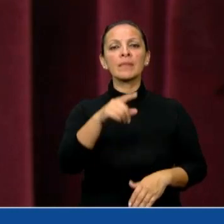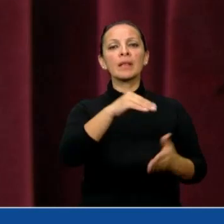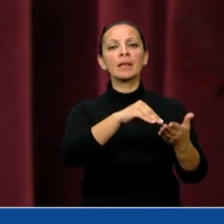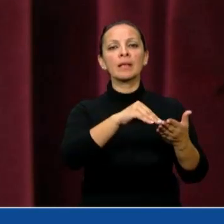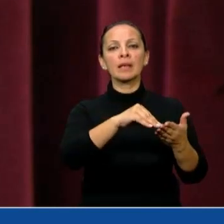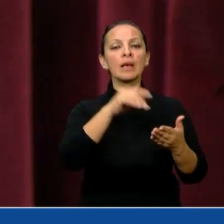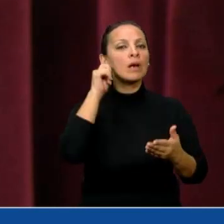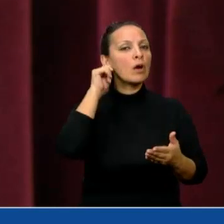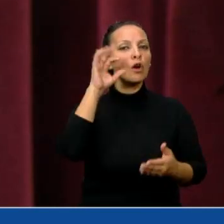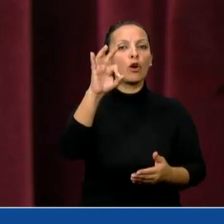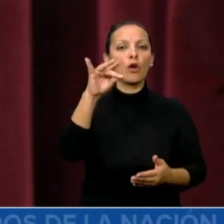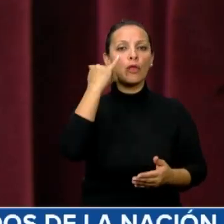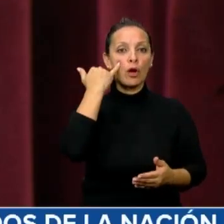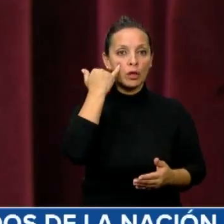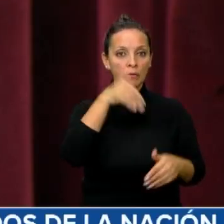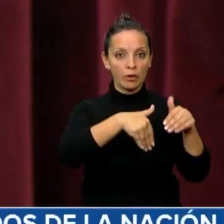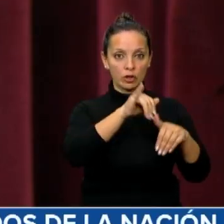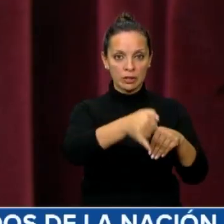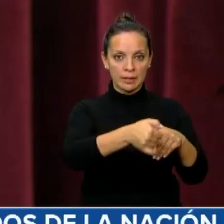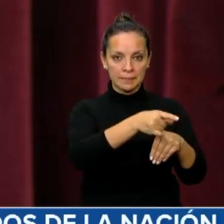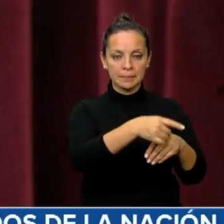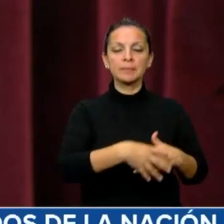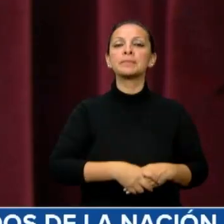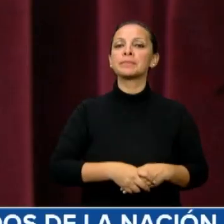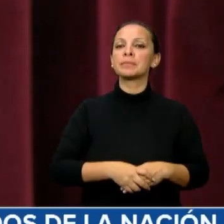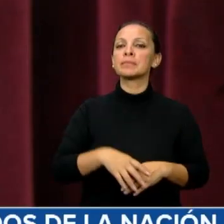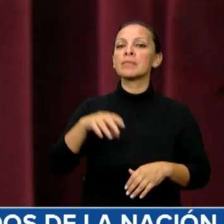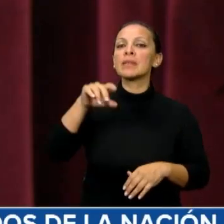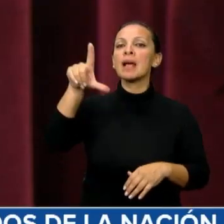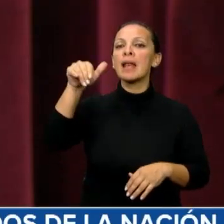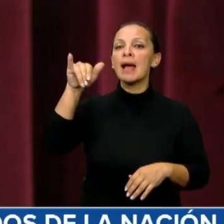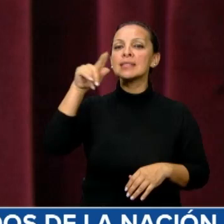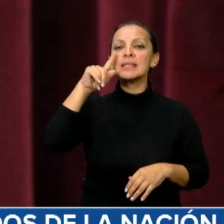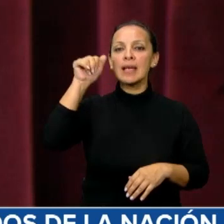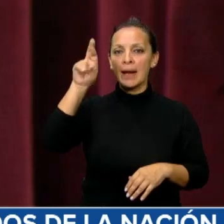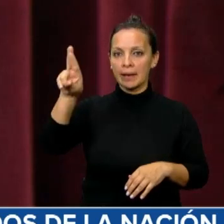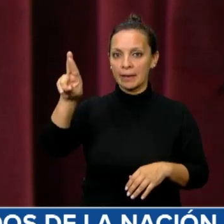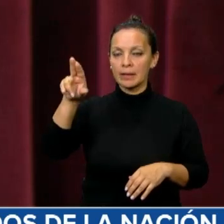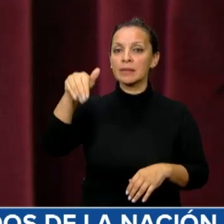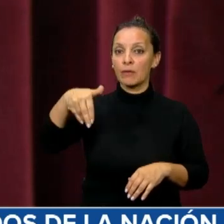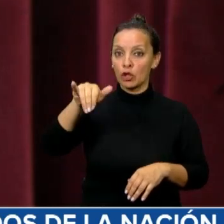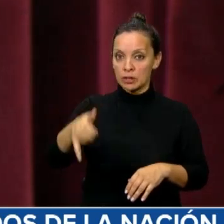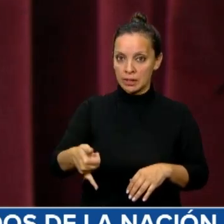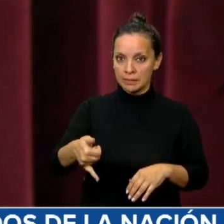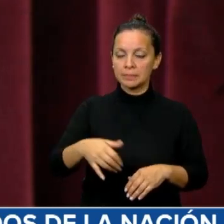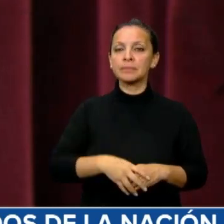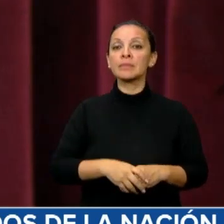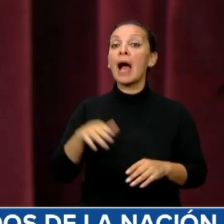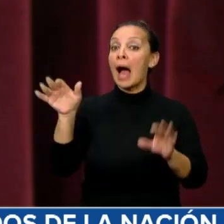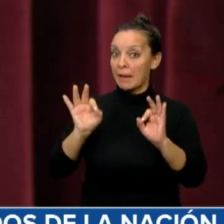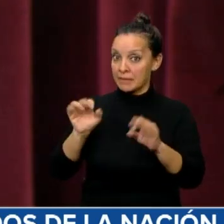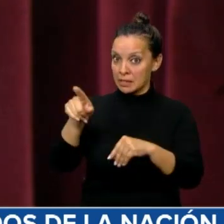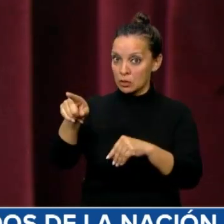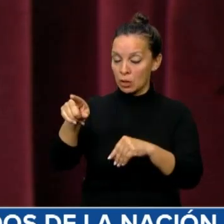Diputado Lucas Godoy, afirmativo. Diputada Laciar, afirmativo. Abstención,